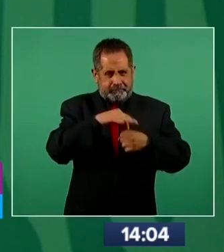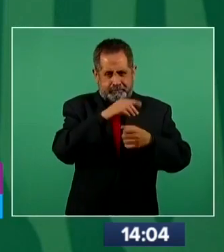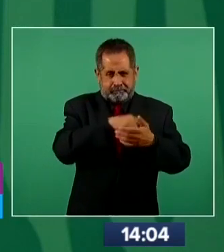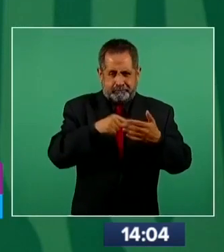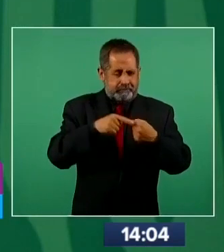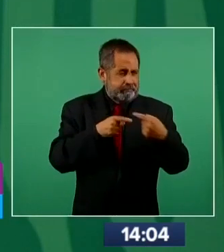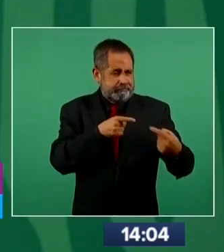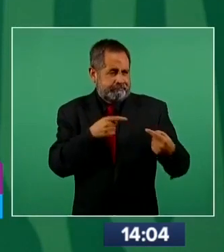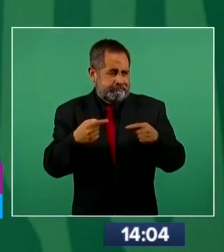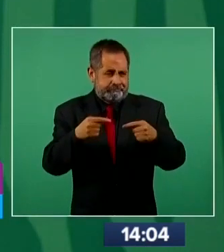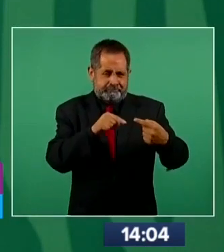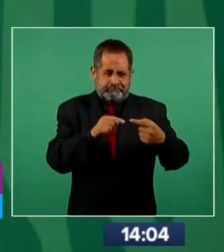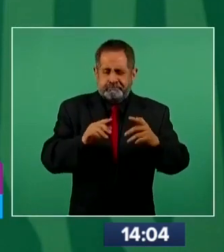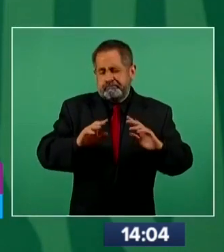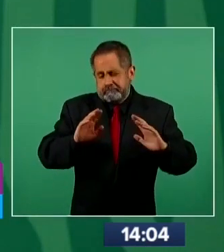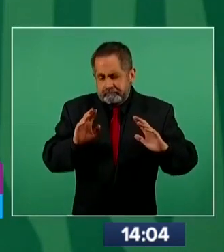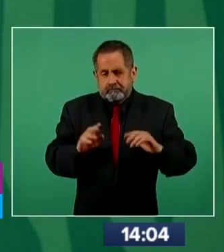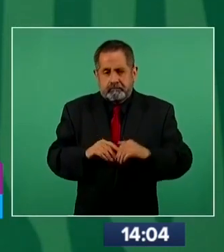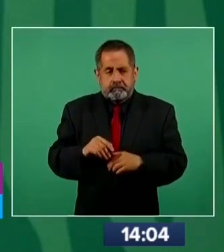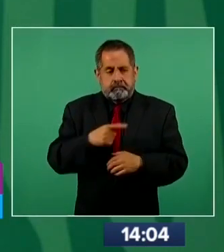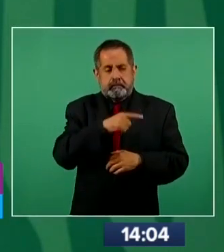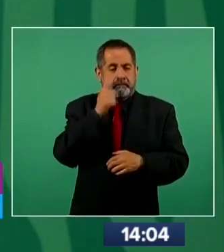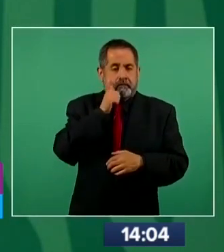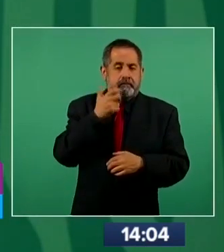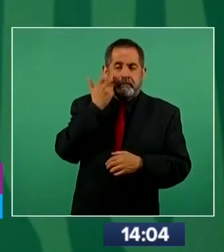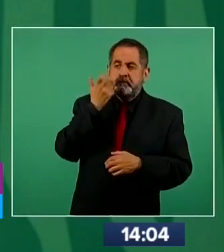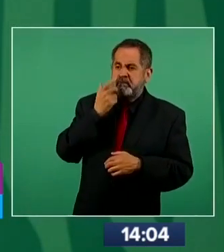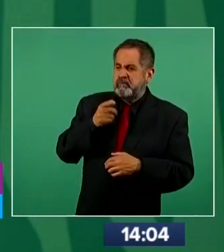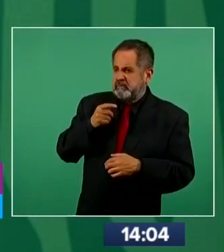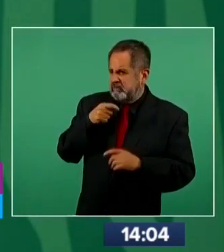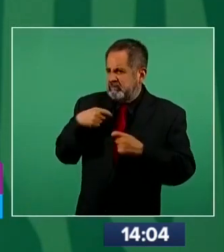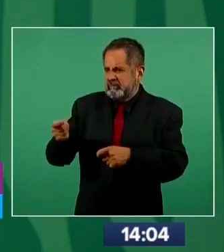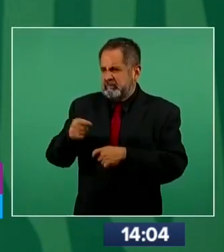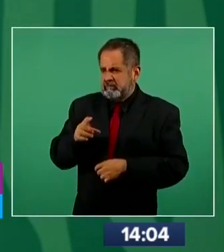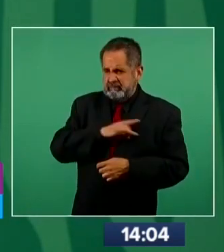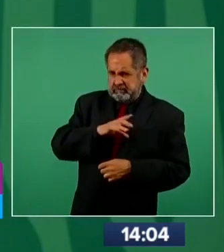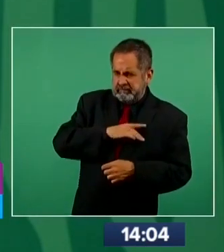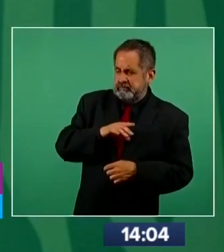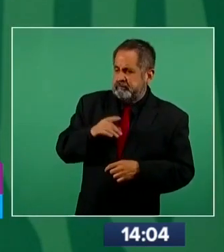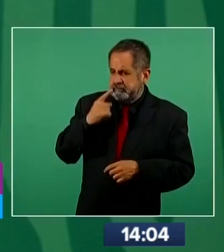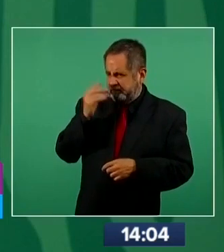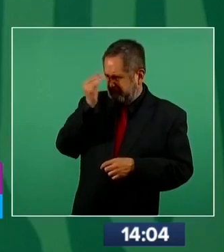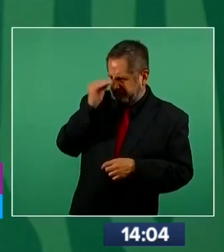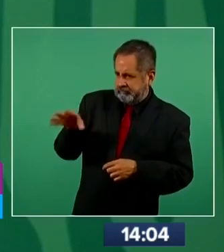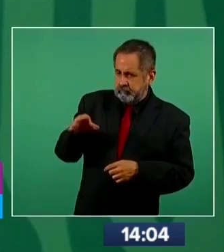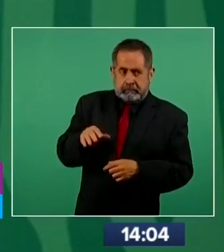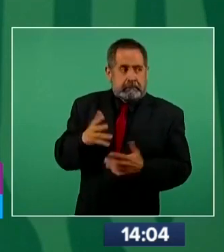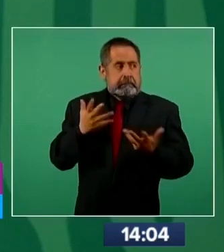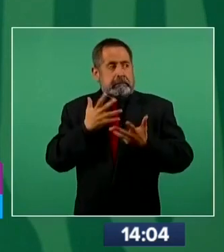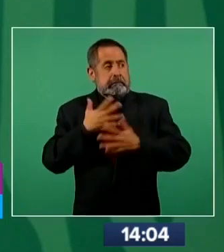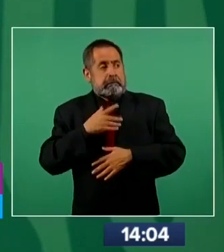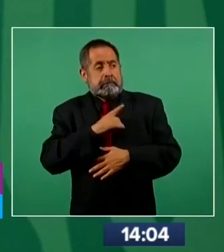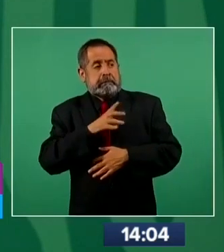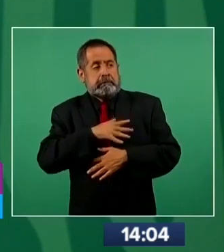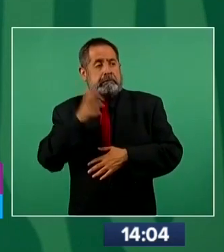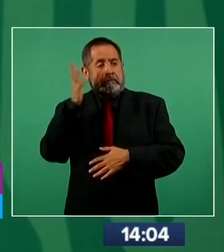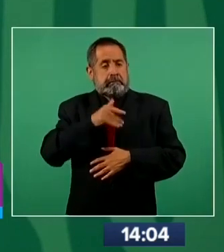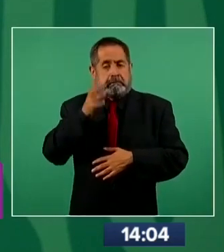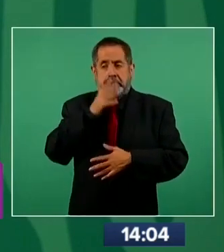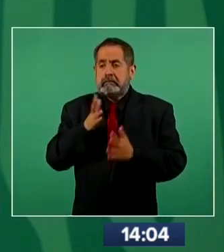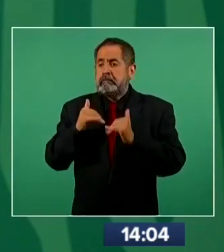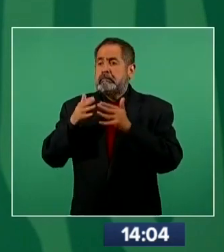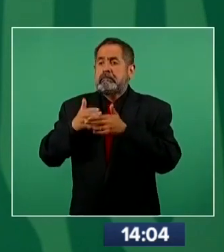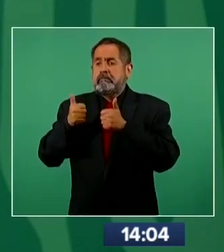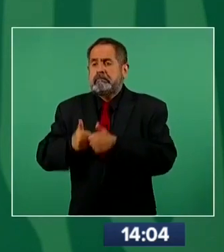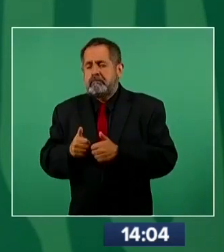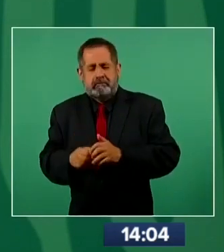electorales se usa lo del miedo para que la gente no salga